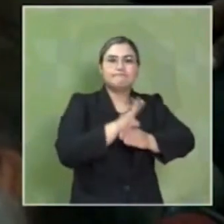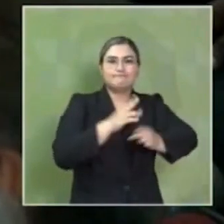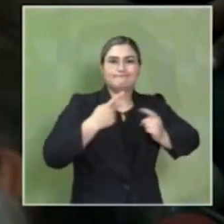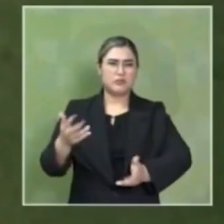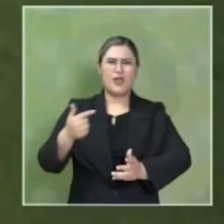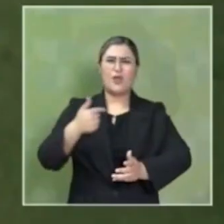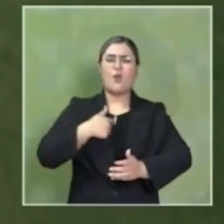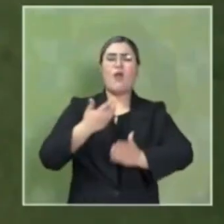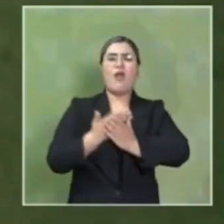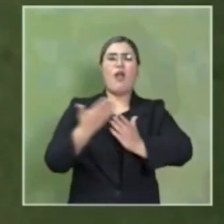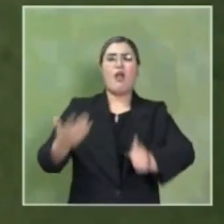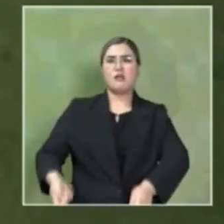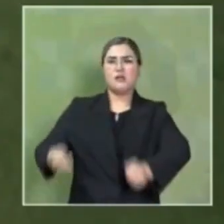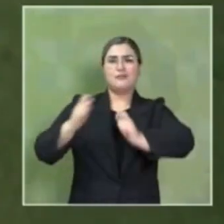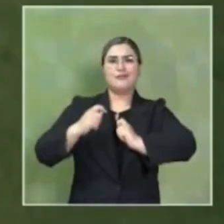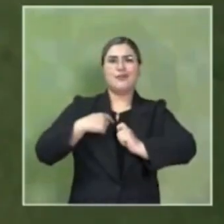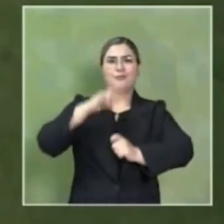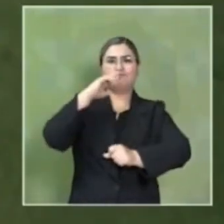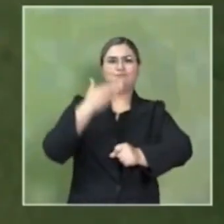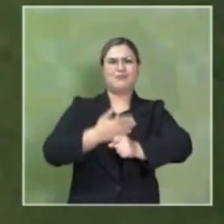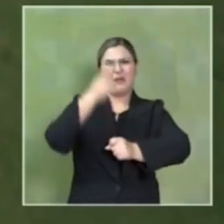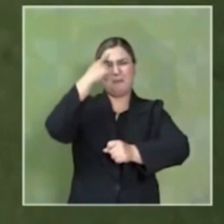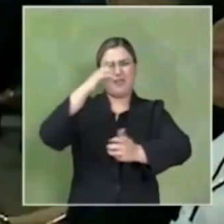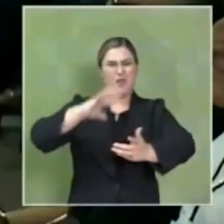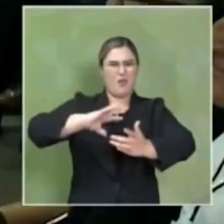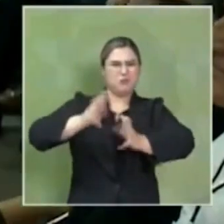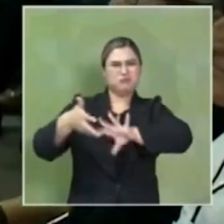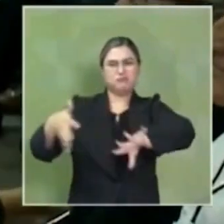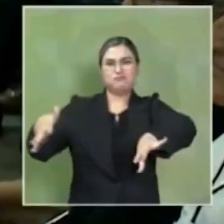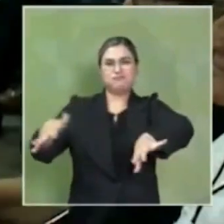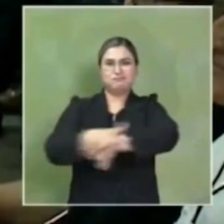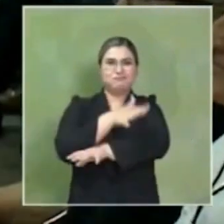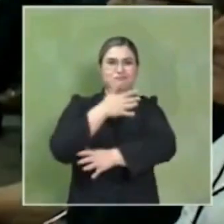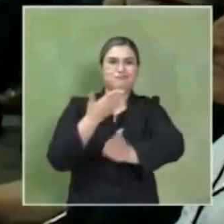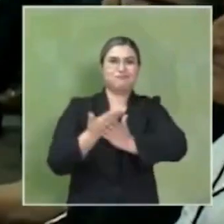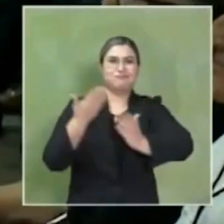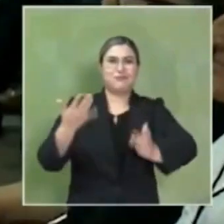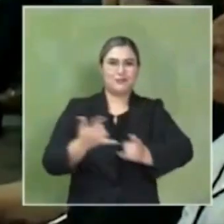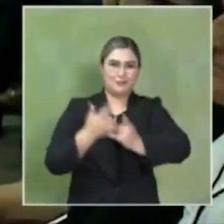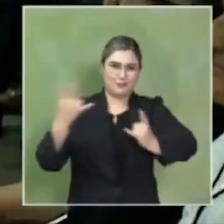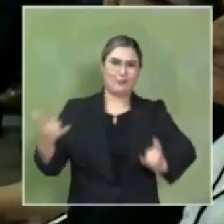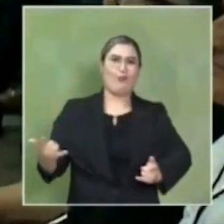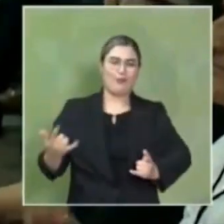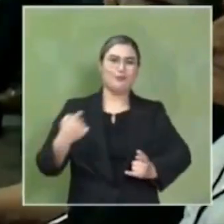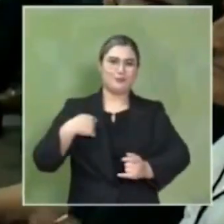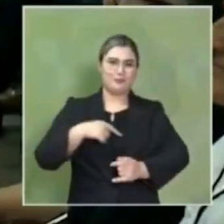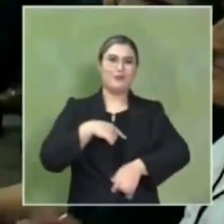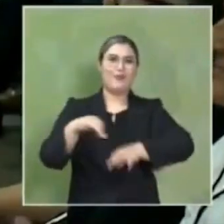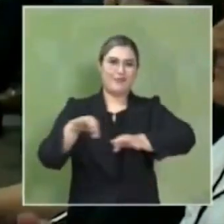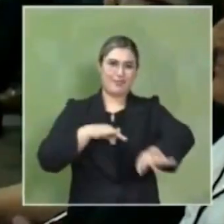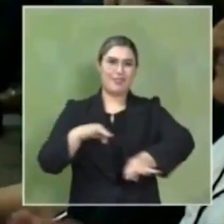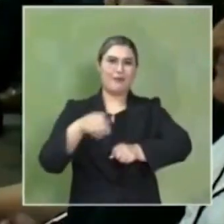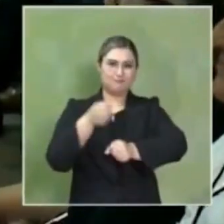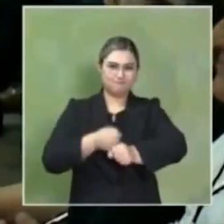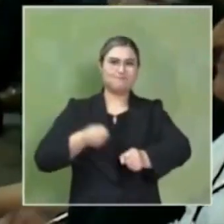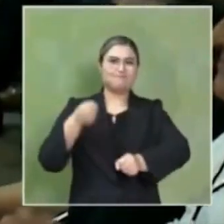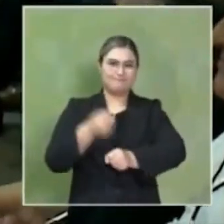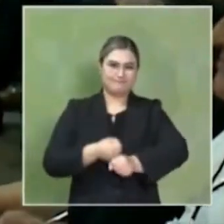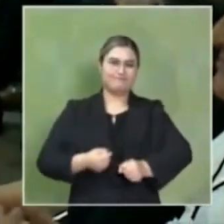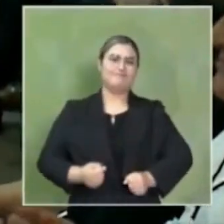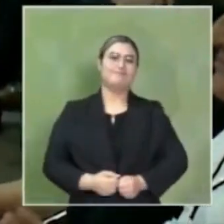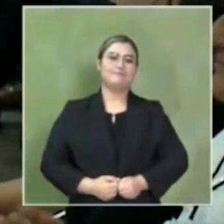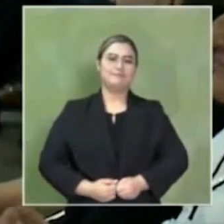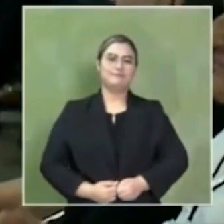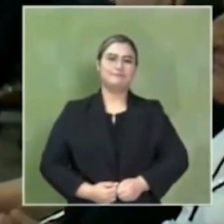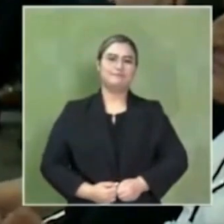miren, ahí está Samuel Ocaña con su sobrina, con su nieta, con su nieta, su nieta. Que Paulina Ocaña, que